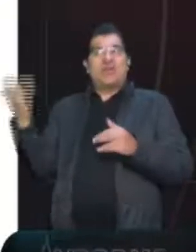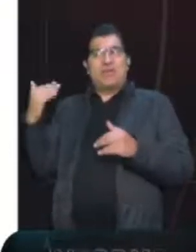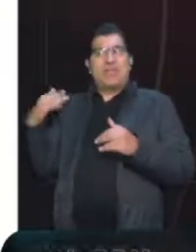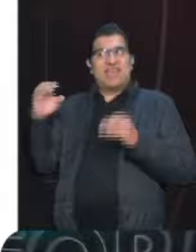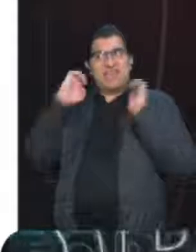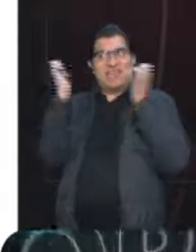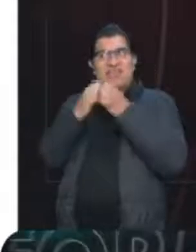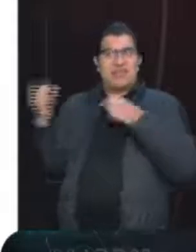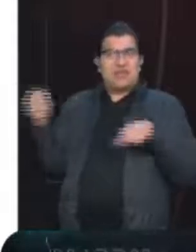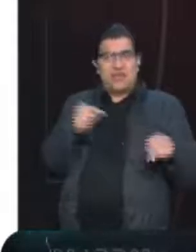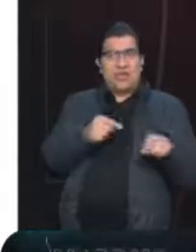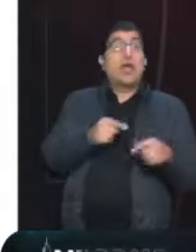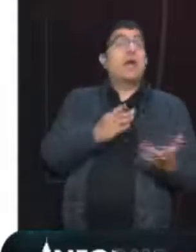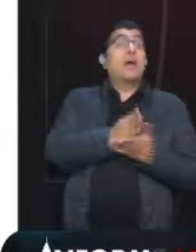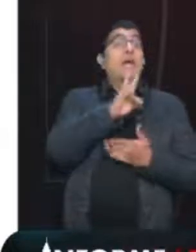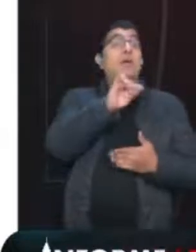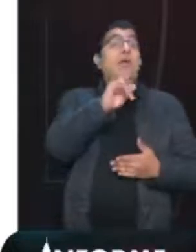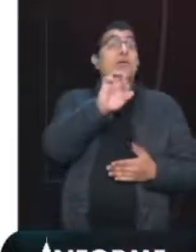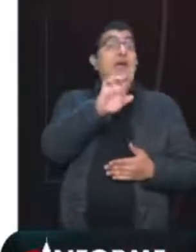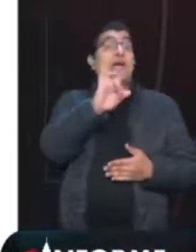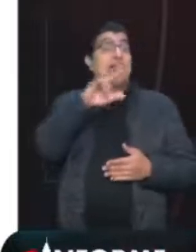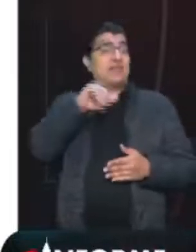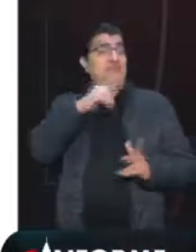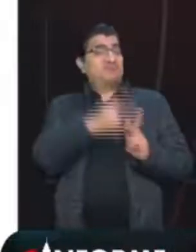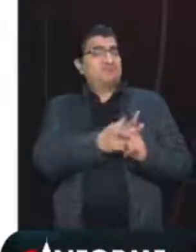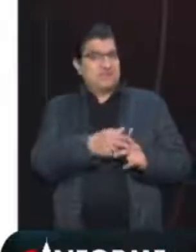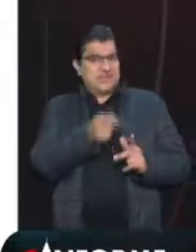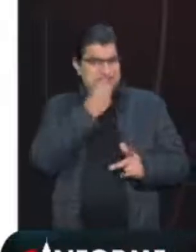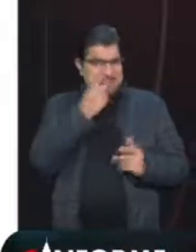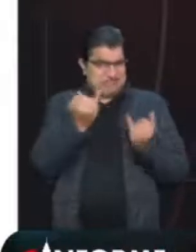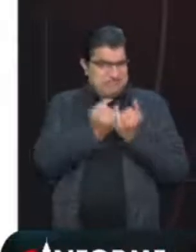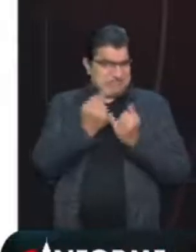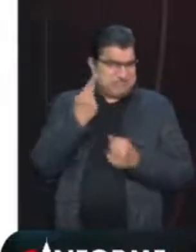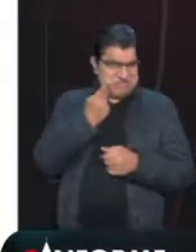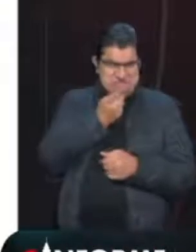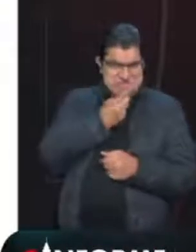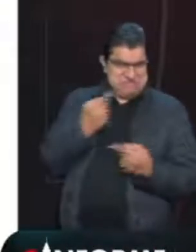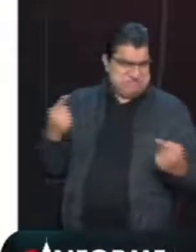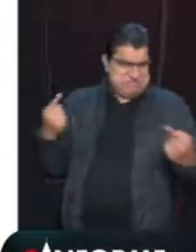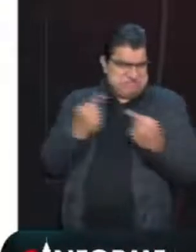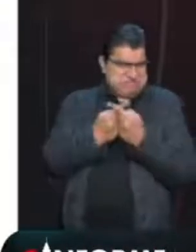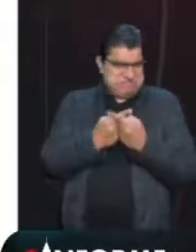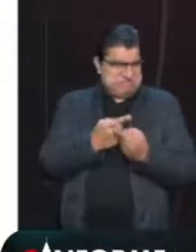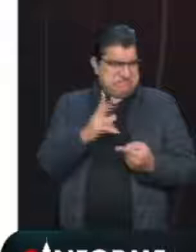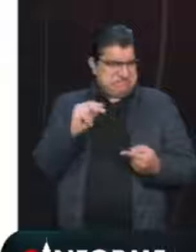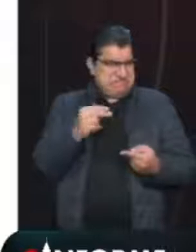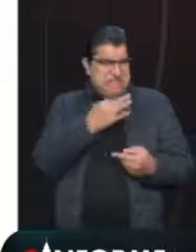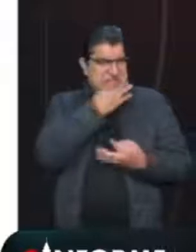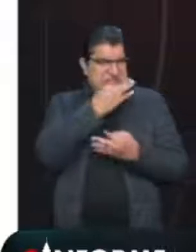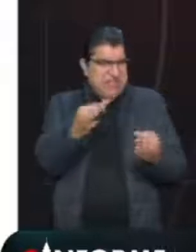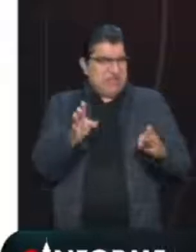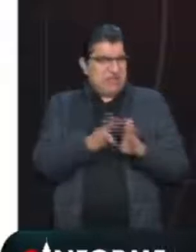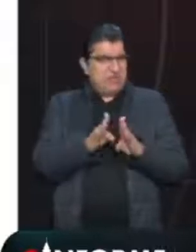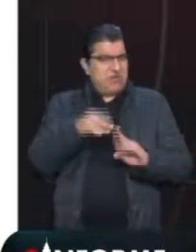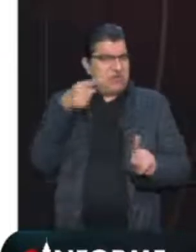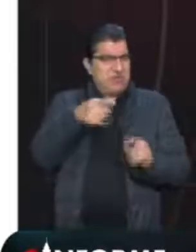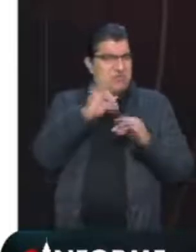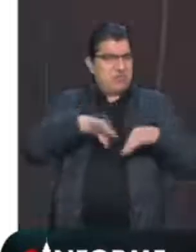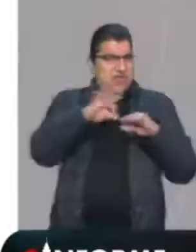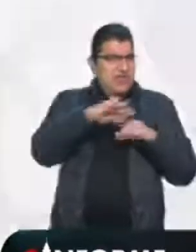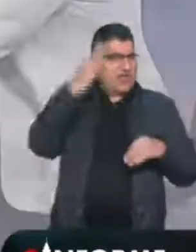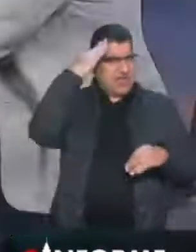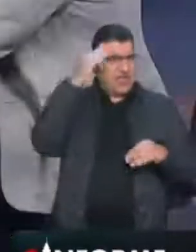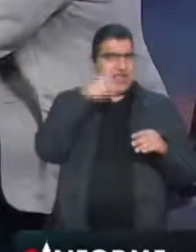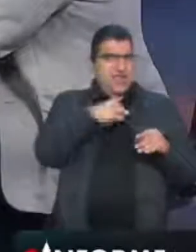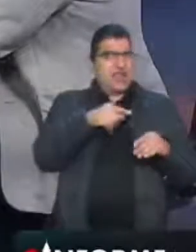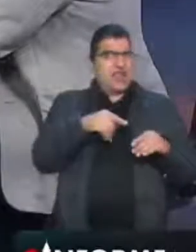luego mataron a Víctor Jara. Y no tiene nada que ver con lo que dice la politóloga, ¿no? De que declarar como prioridad y seguridad nacional